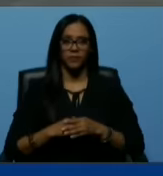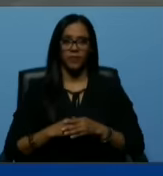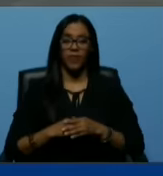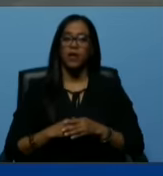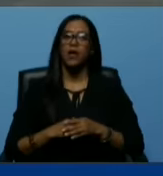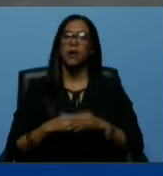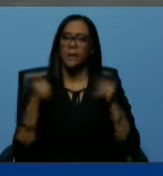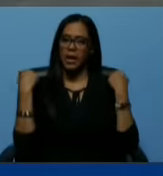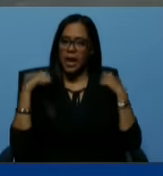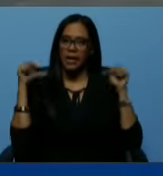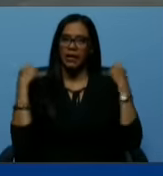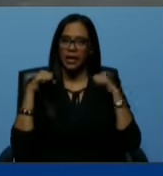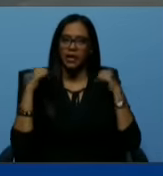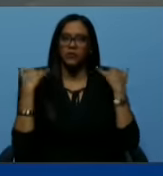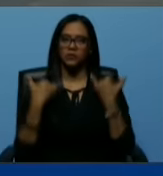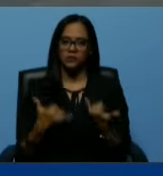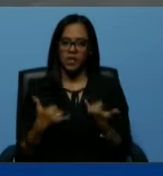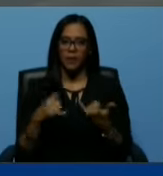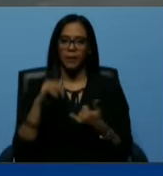preparándose ya para Ayacucho,